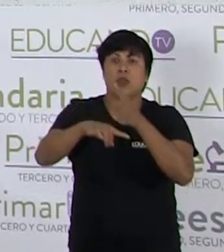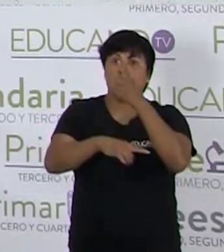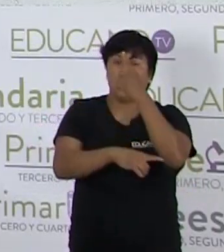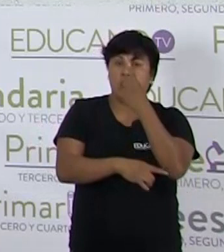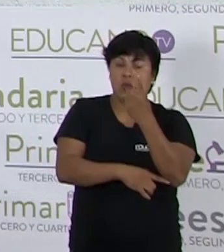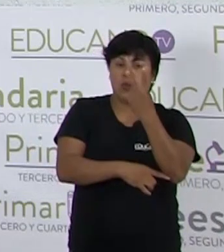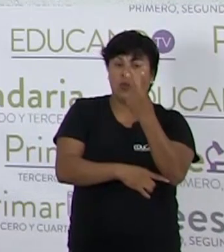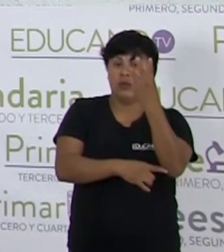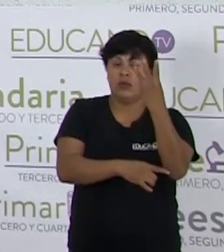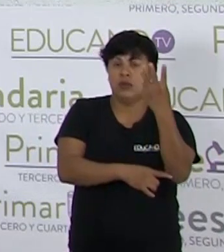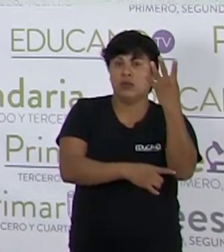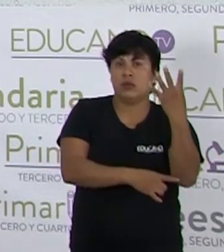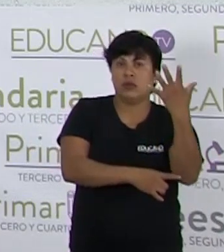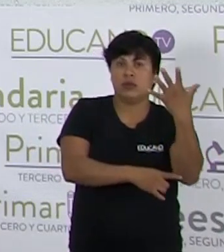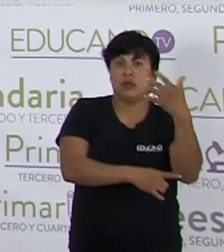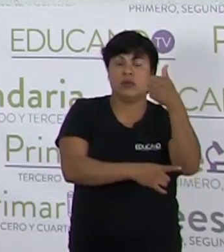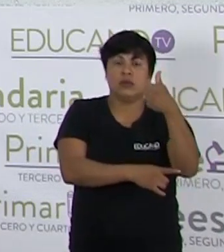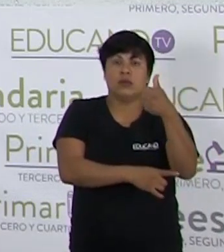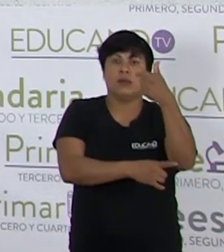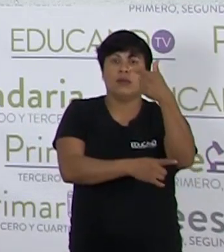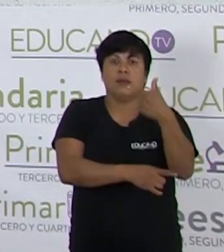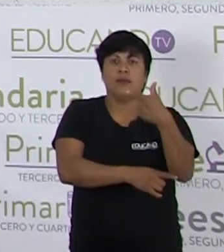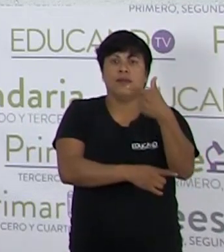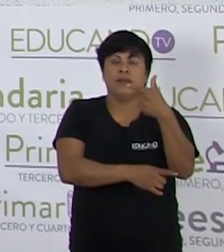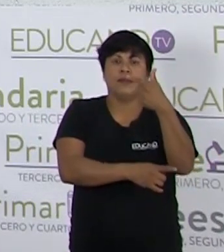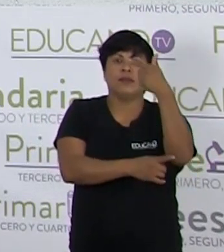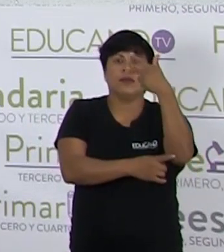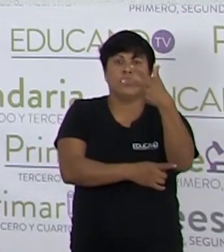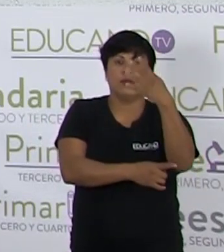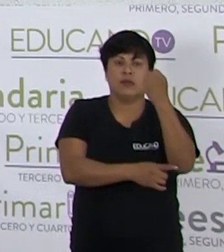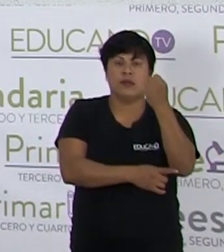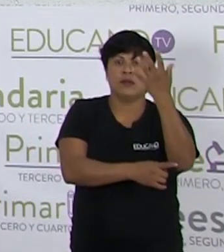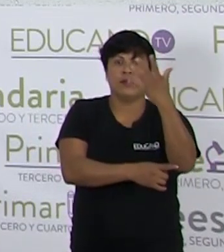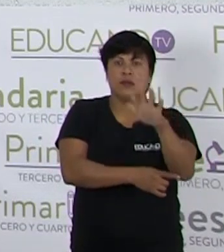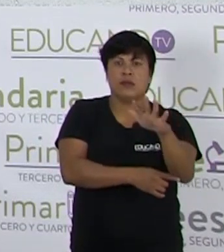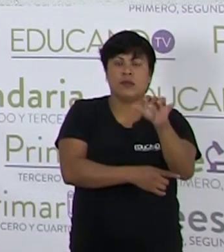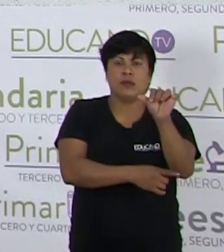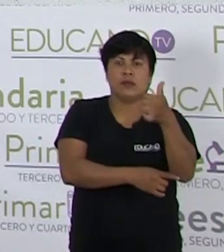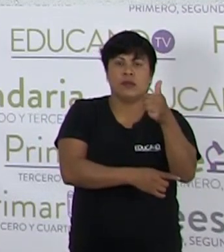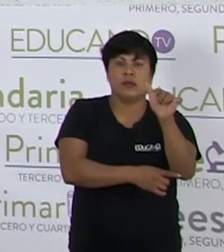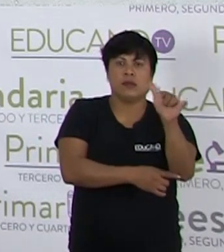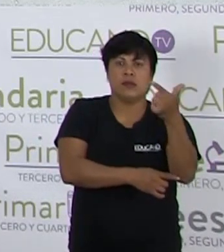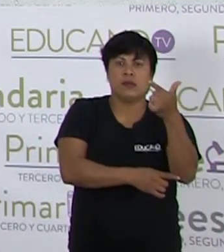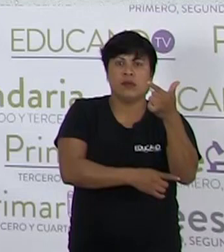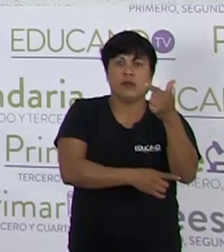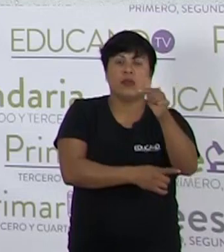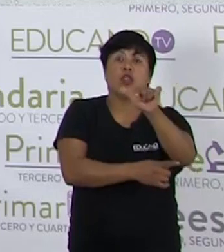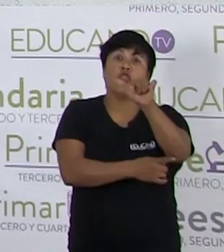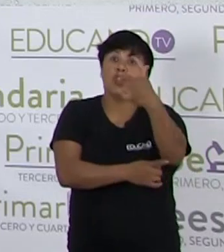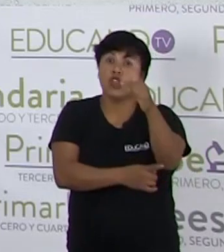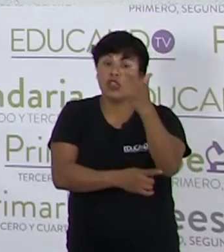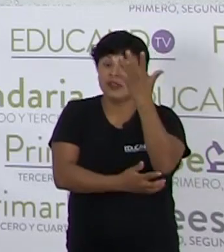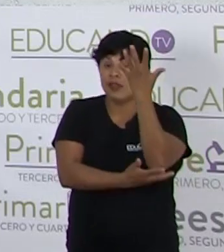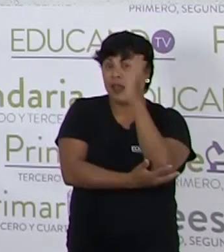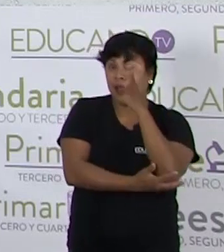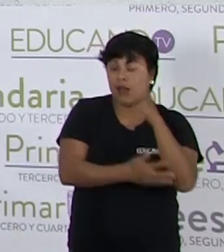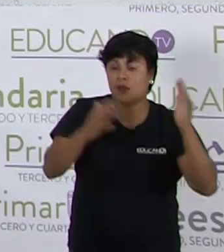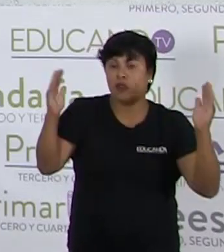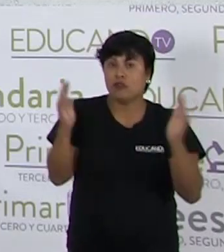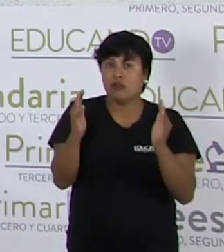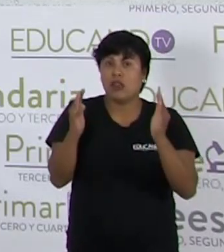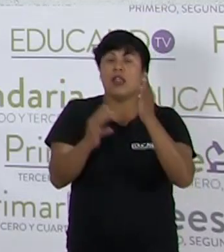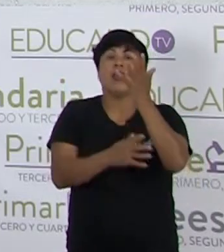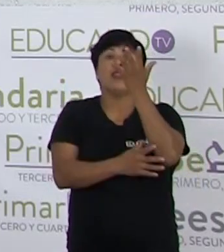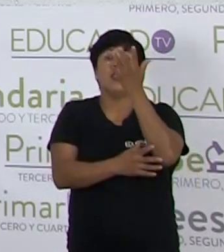1, 2, 3, 4, 5, 6, 7, 8, 9, 10, 11, 12. 12 por